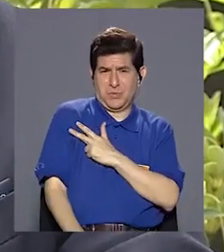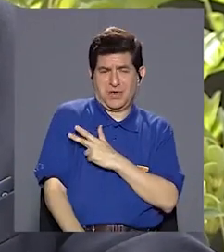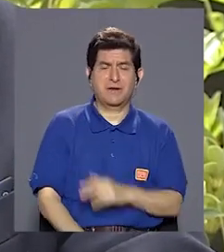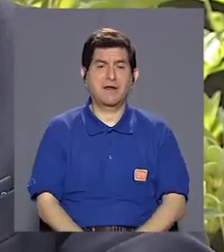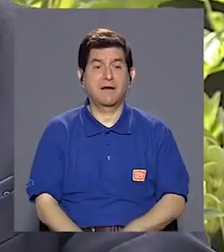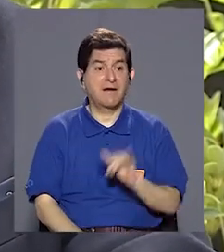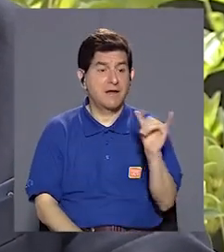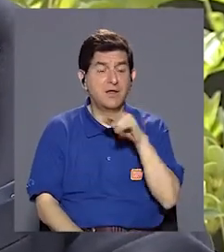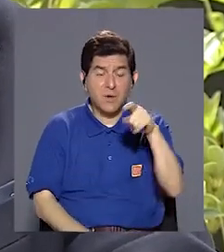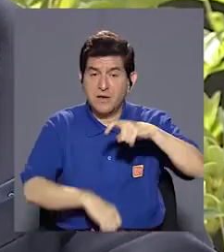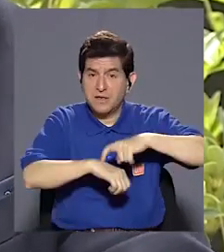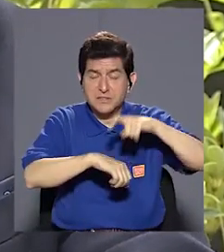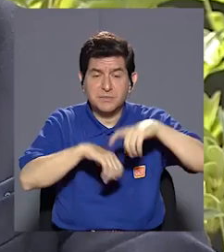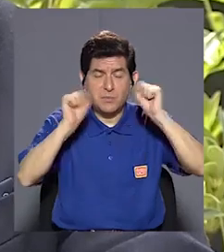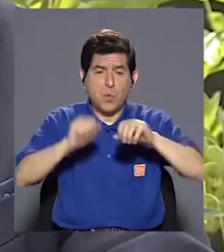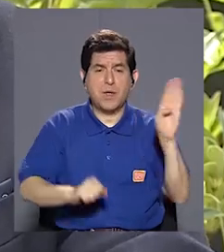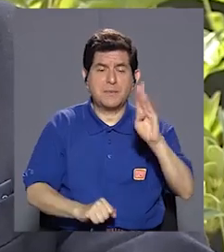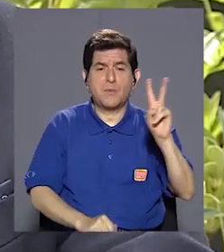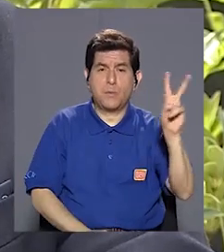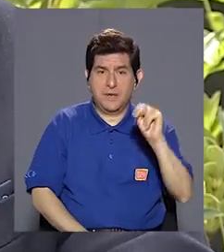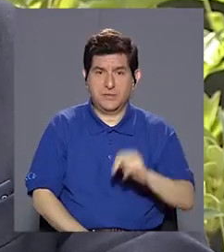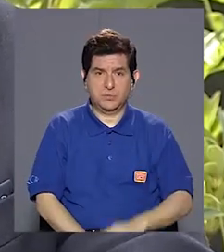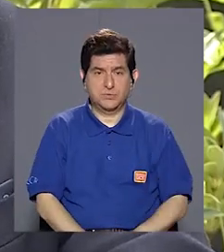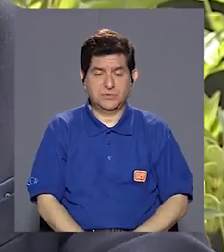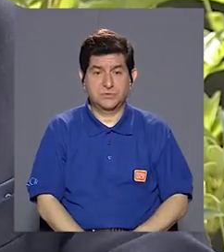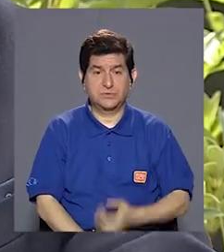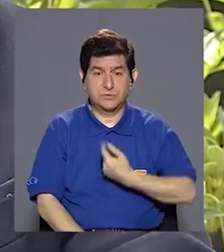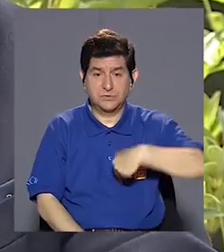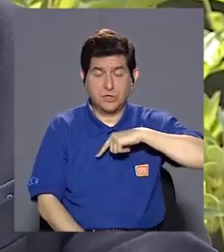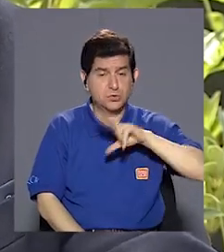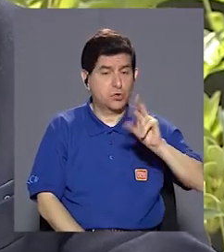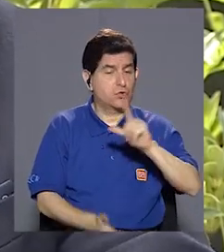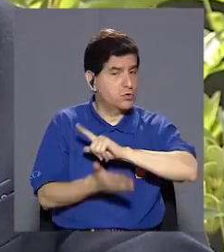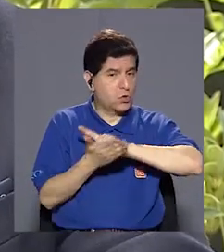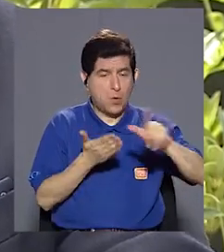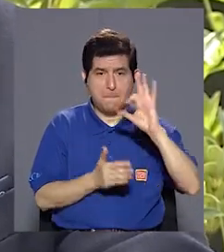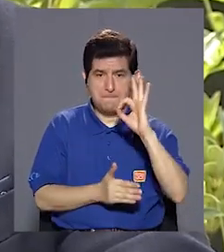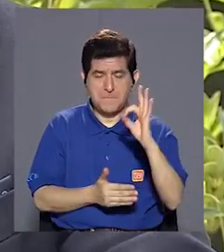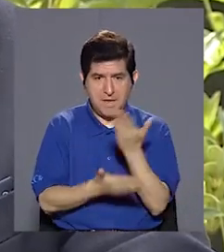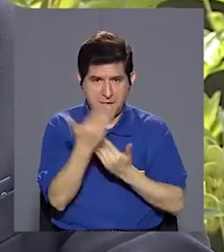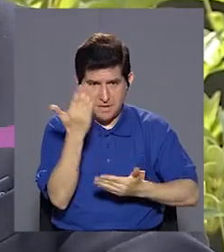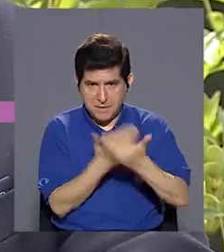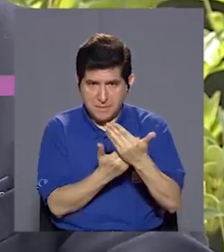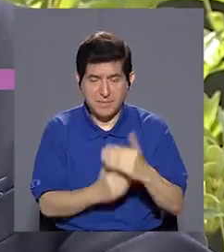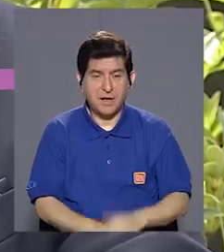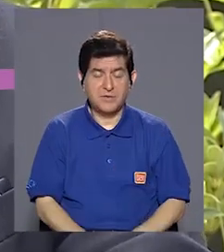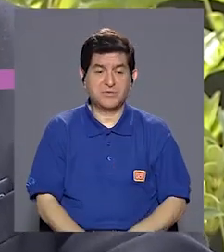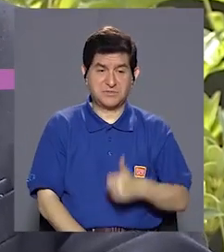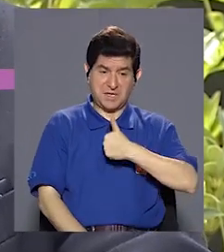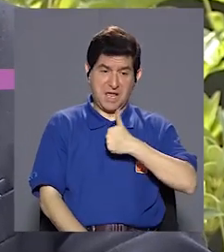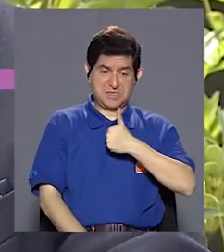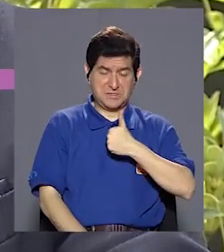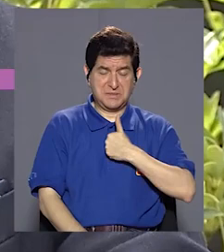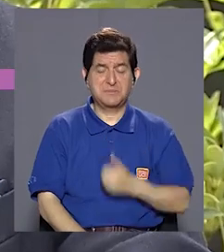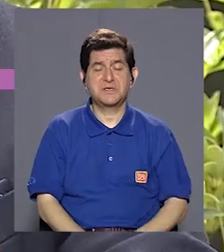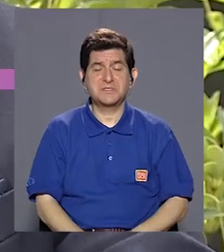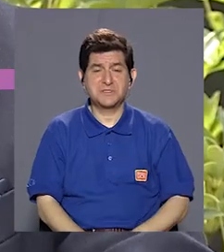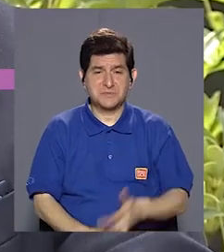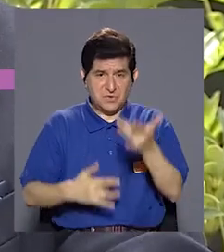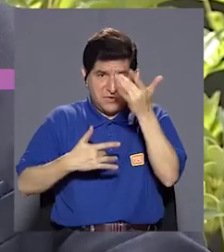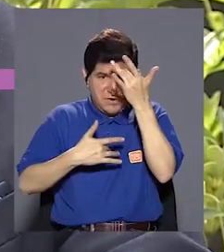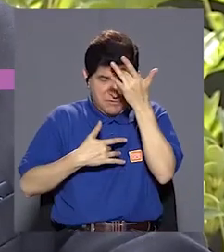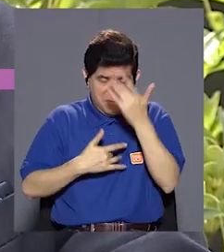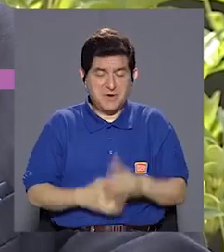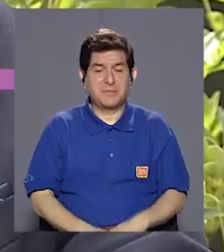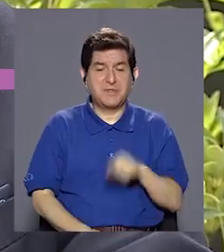orines, y que pues también ahí pueden haber bacterias o virus, y que si no nos lavamos bien las manos, pues también nos podemos o autotransmitir